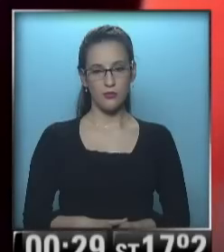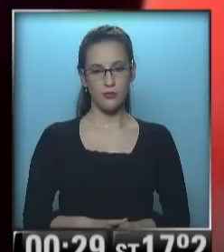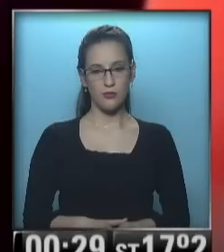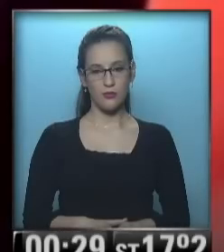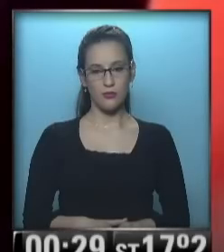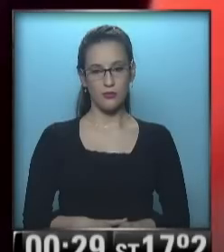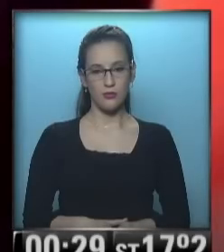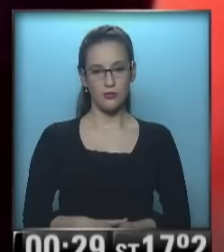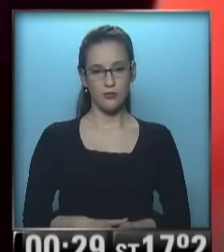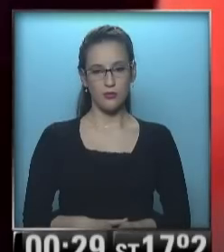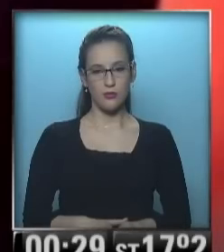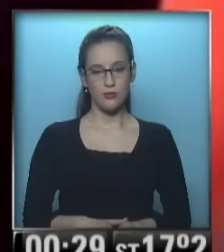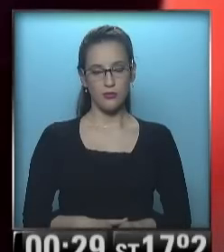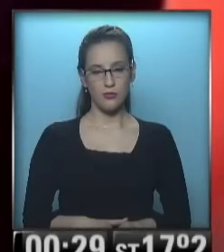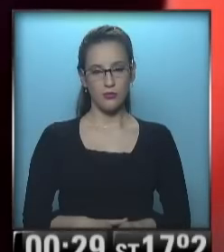contarle